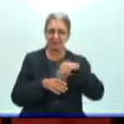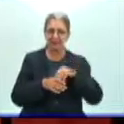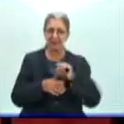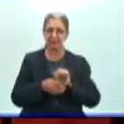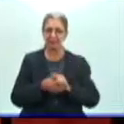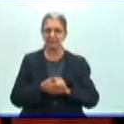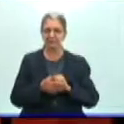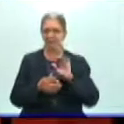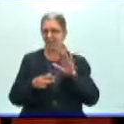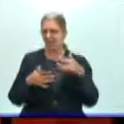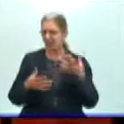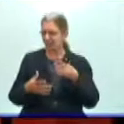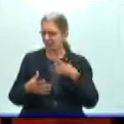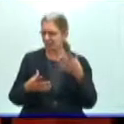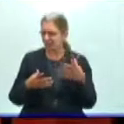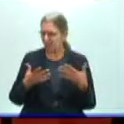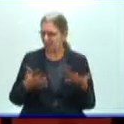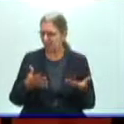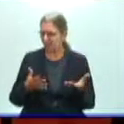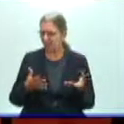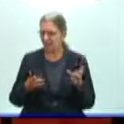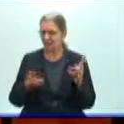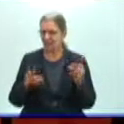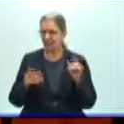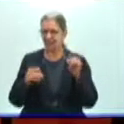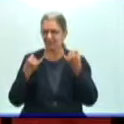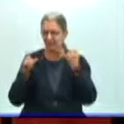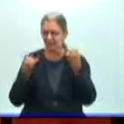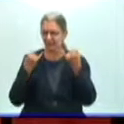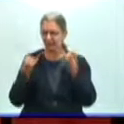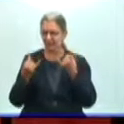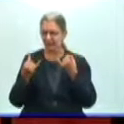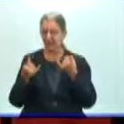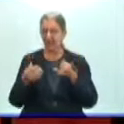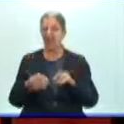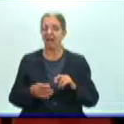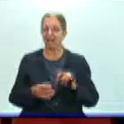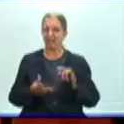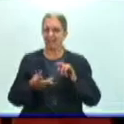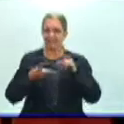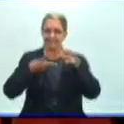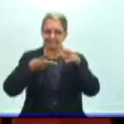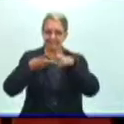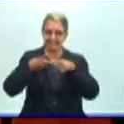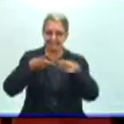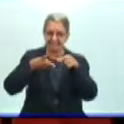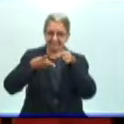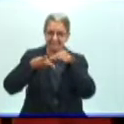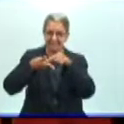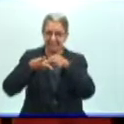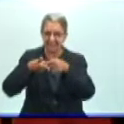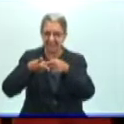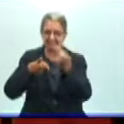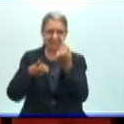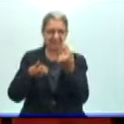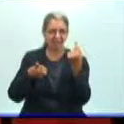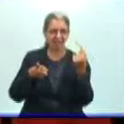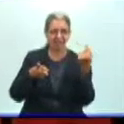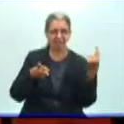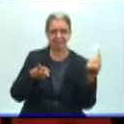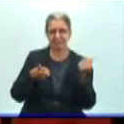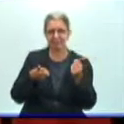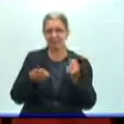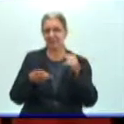tenemos que tener en cuenta para identificarlo? Muy bien, el vértice de cada uno de ellos. En el caso